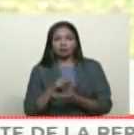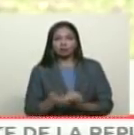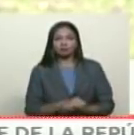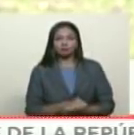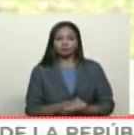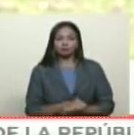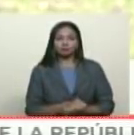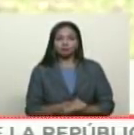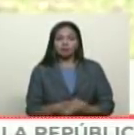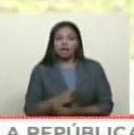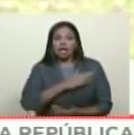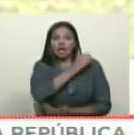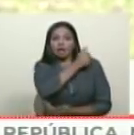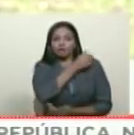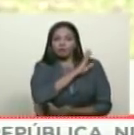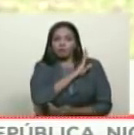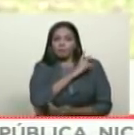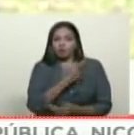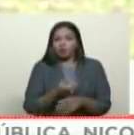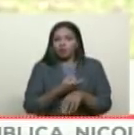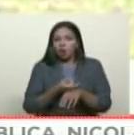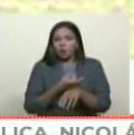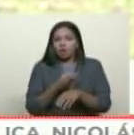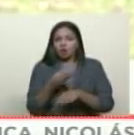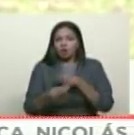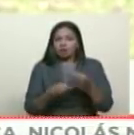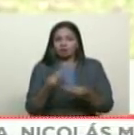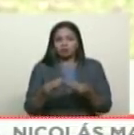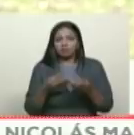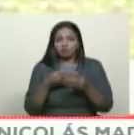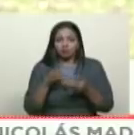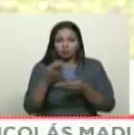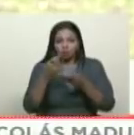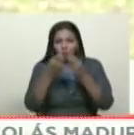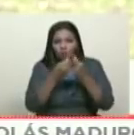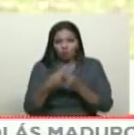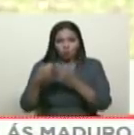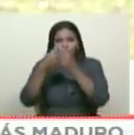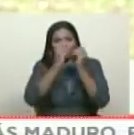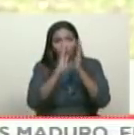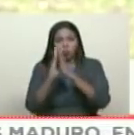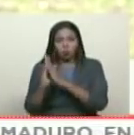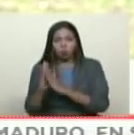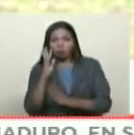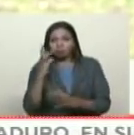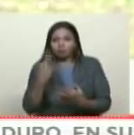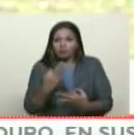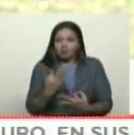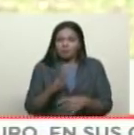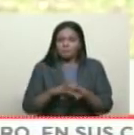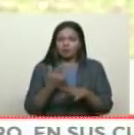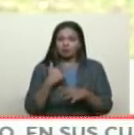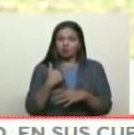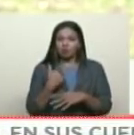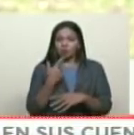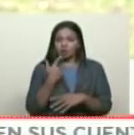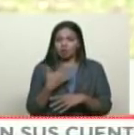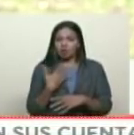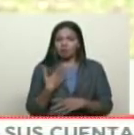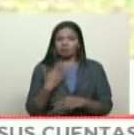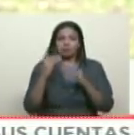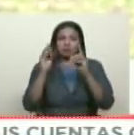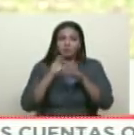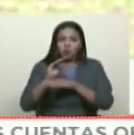jefe de gobierno, jefe de Estado, manejar los recursos correctamente. Y yo he tomado todas